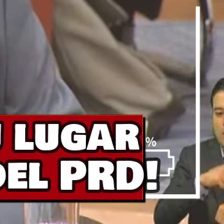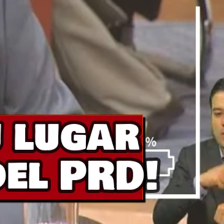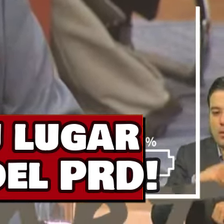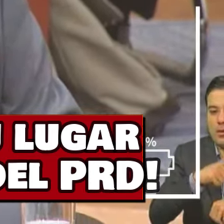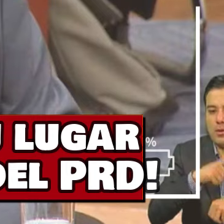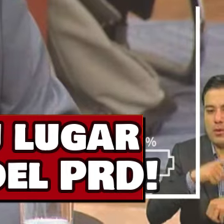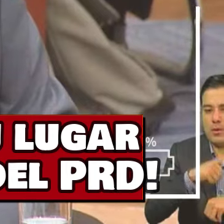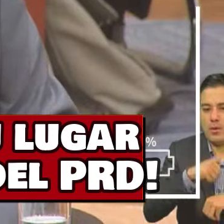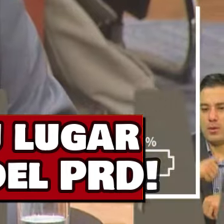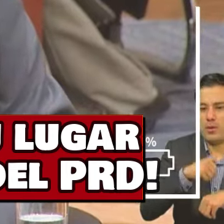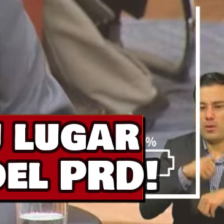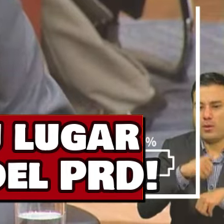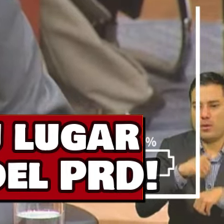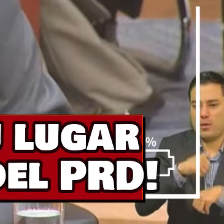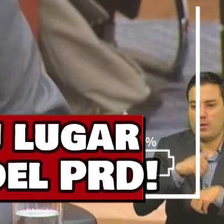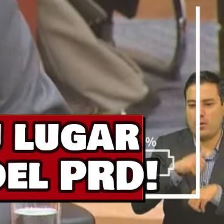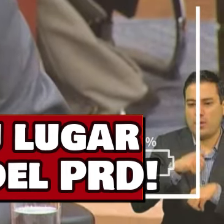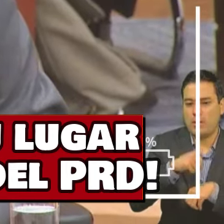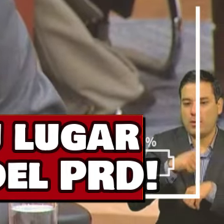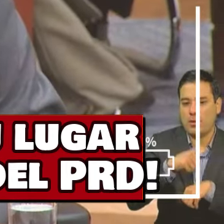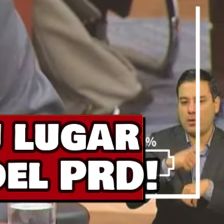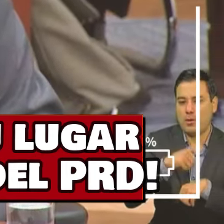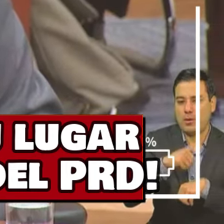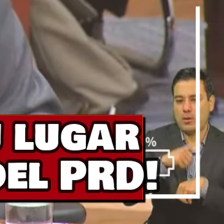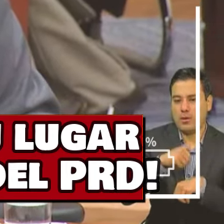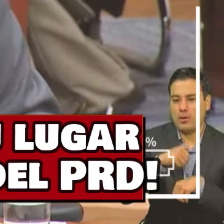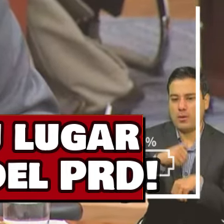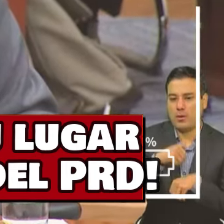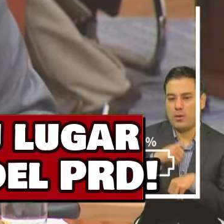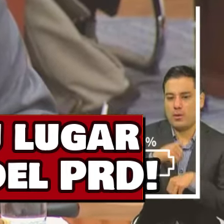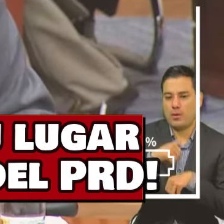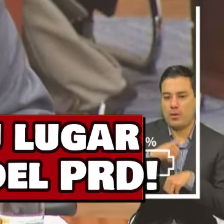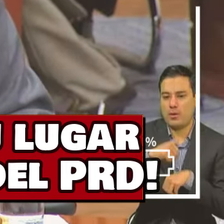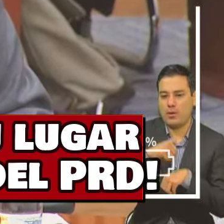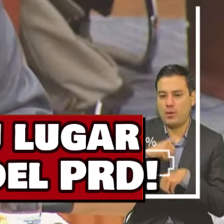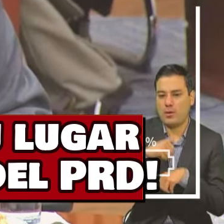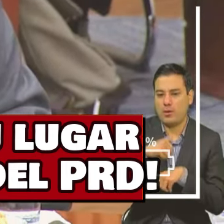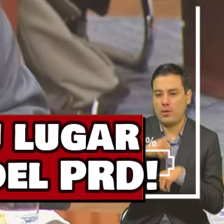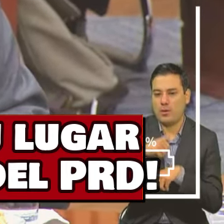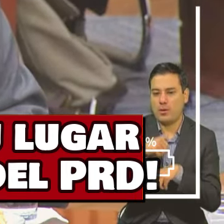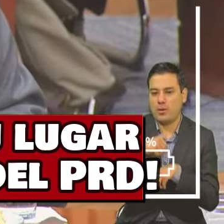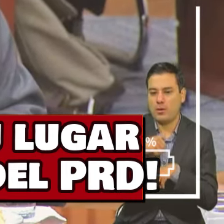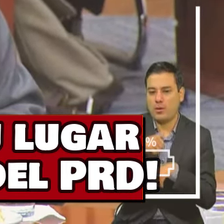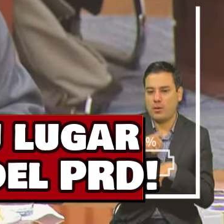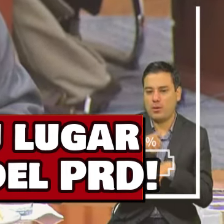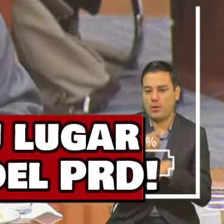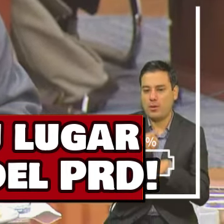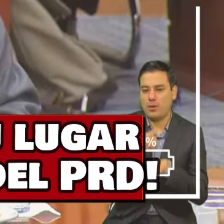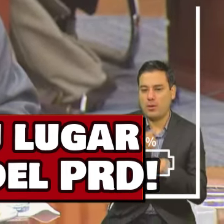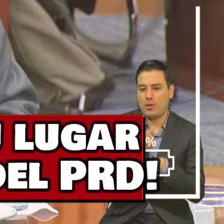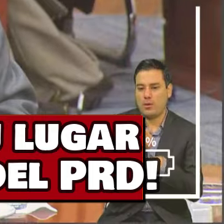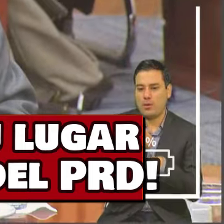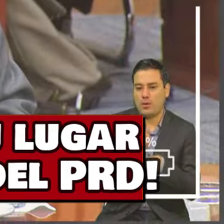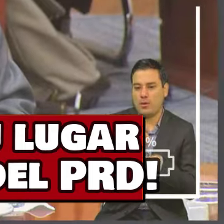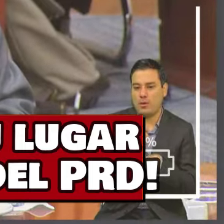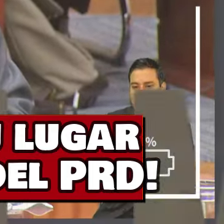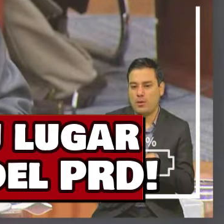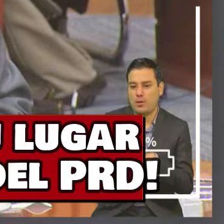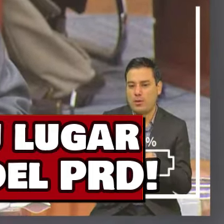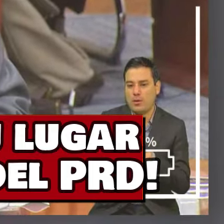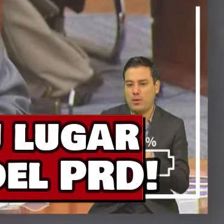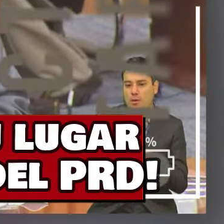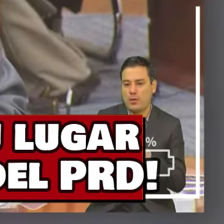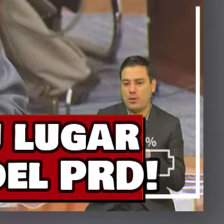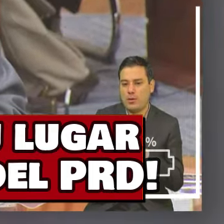precampaña. Propone aplicar la sanción establecida en la ley electoral. Recuerda un debate previo sobre la cancelación del registro de candidatos